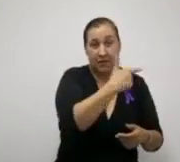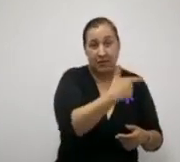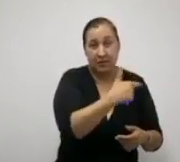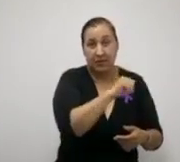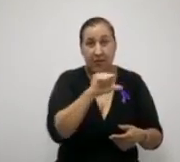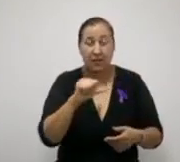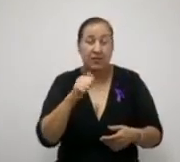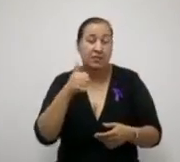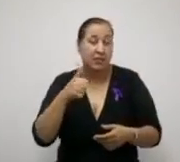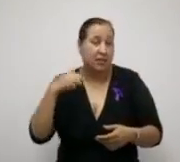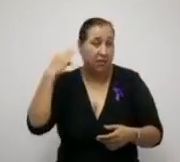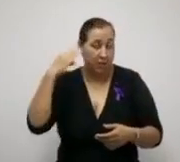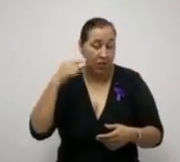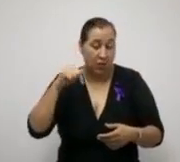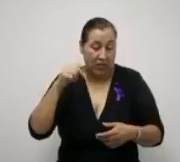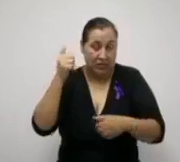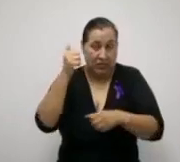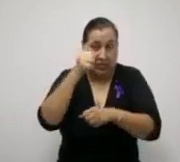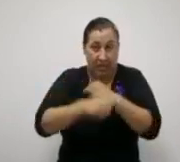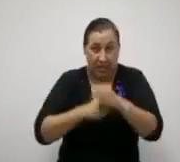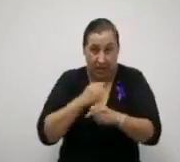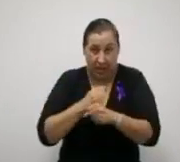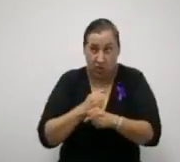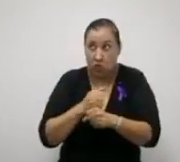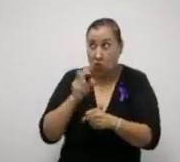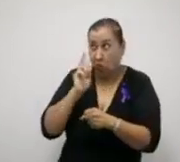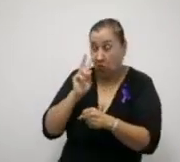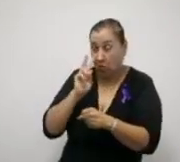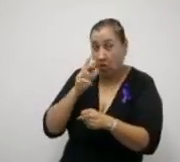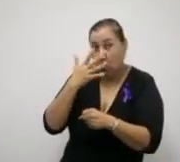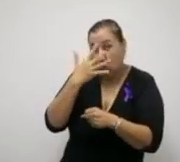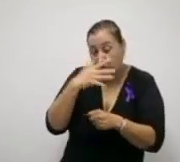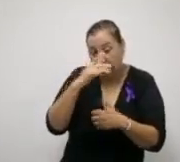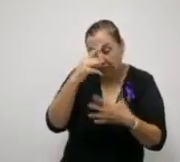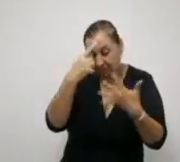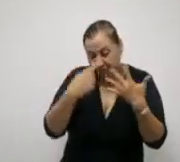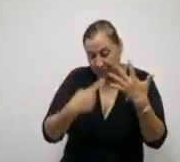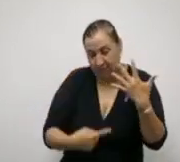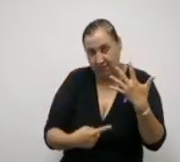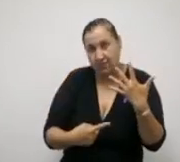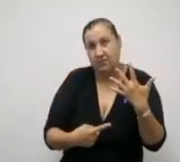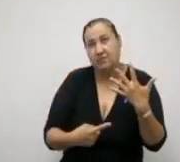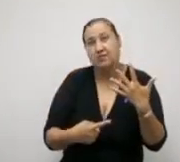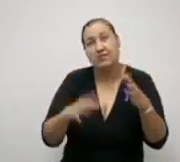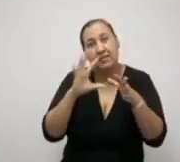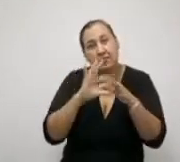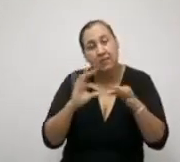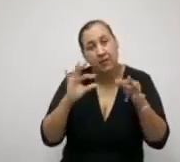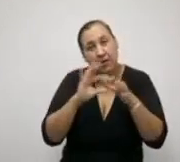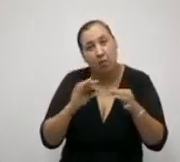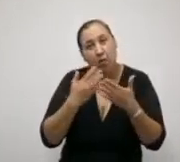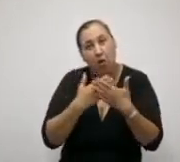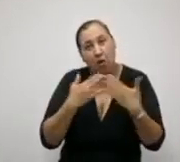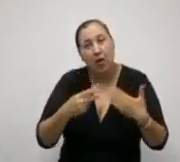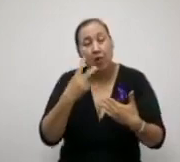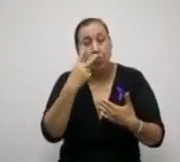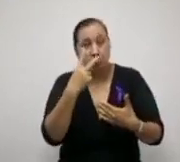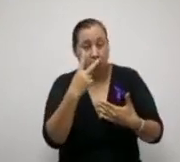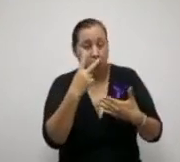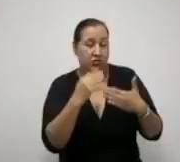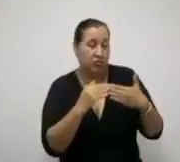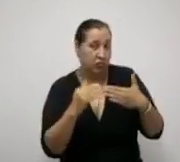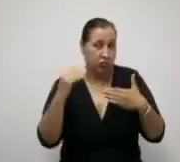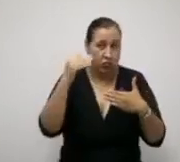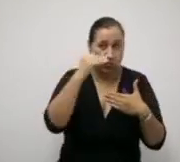6 de marzo del año en curso. Y como observamos, de los 10 indicadores que les mencionamos, 2 solamente son los que están a la